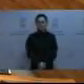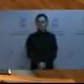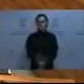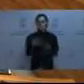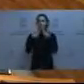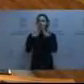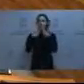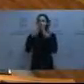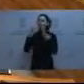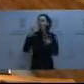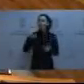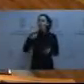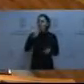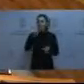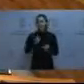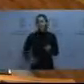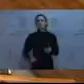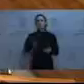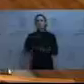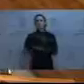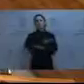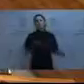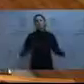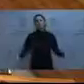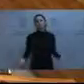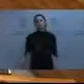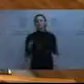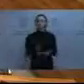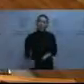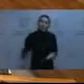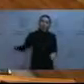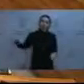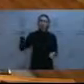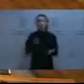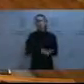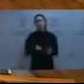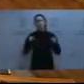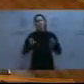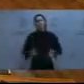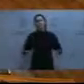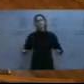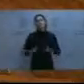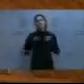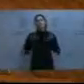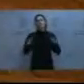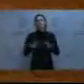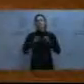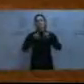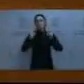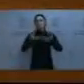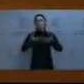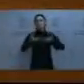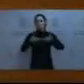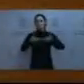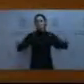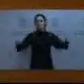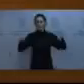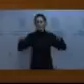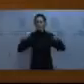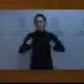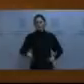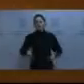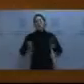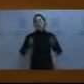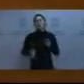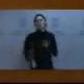Gracias, señor presidente. Buenos días, señorías. Una vez más se abre ante la sociedad asturiana la preocupación por mantener y por